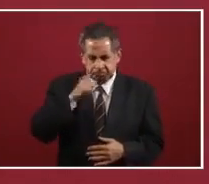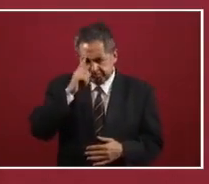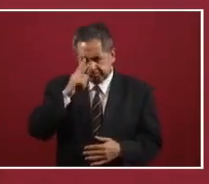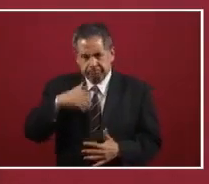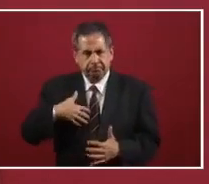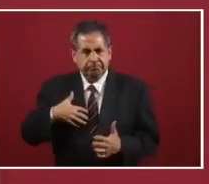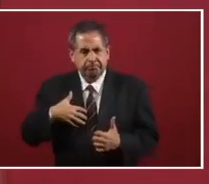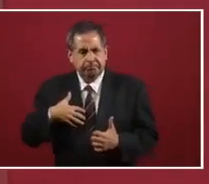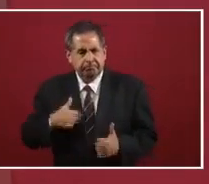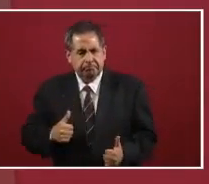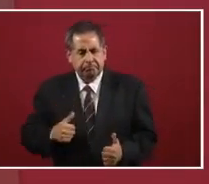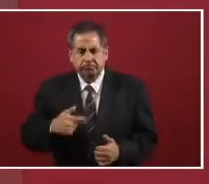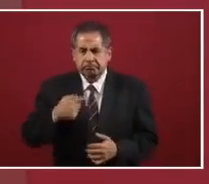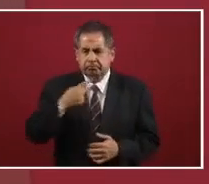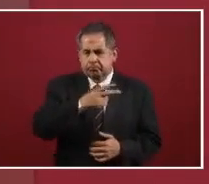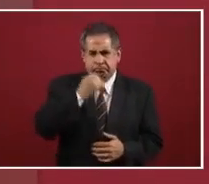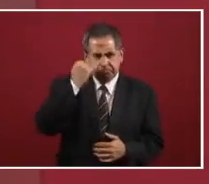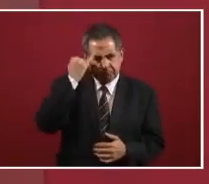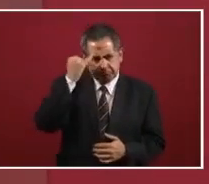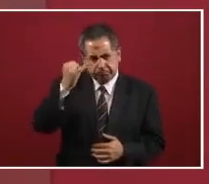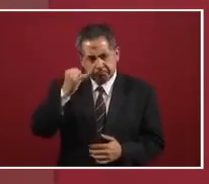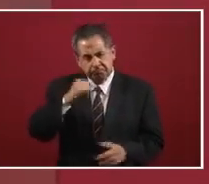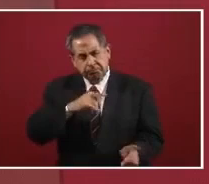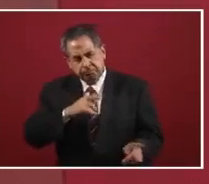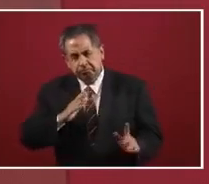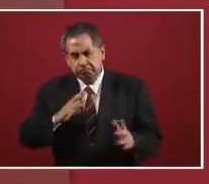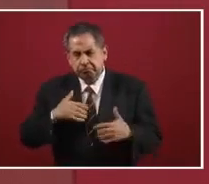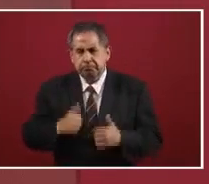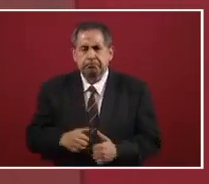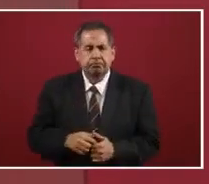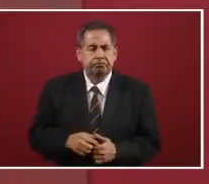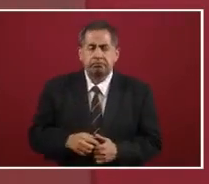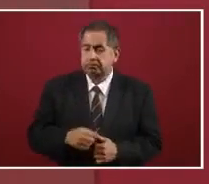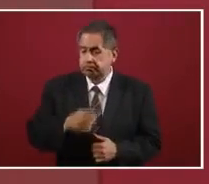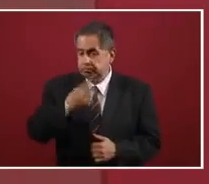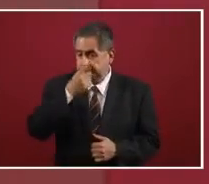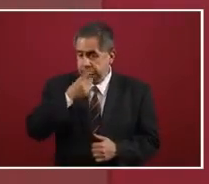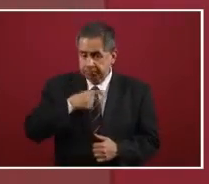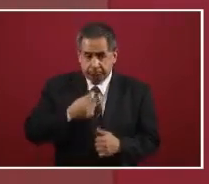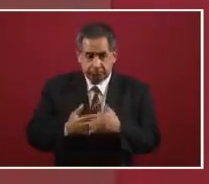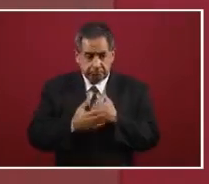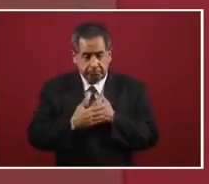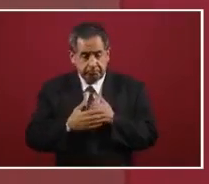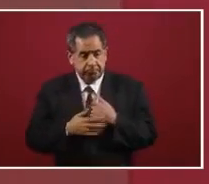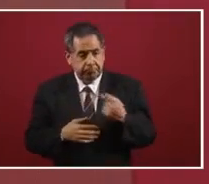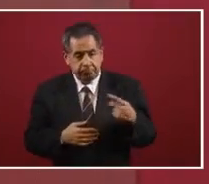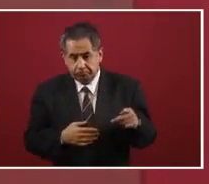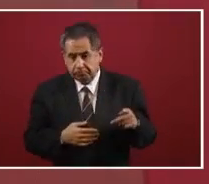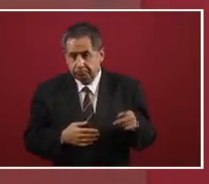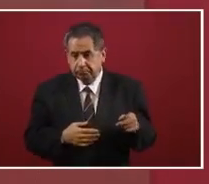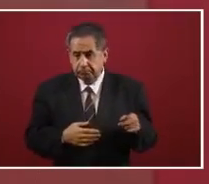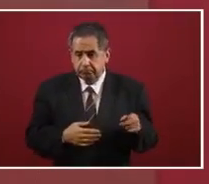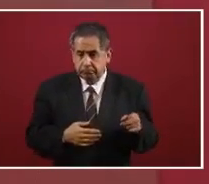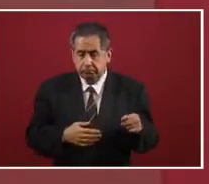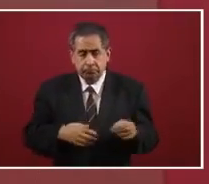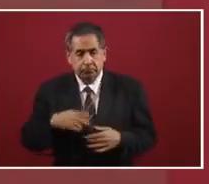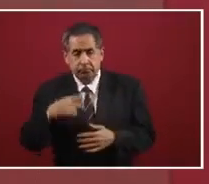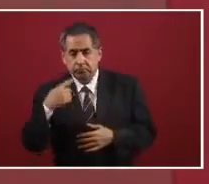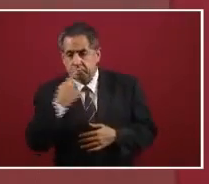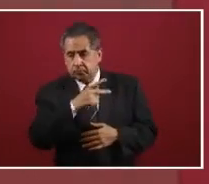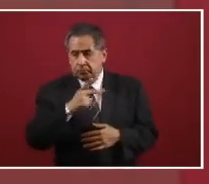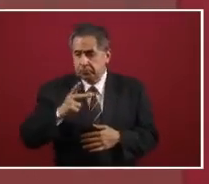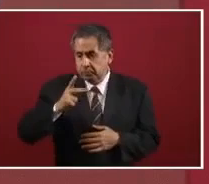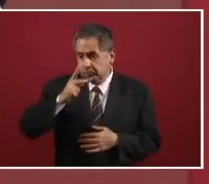entender cuál es su filosofía. Me habló de que su padre